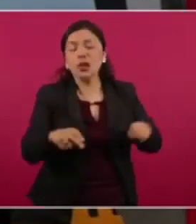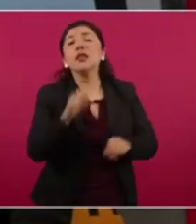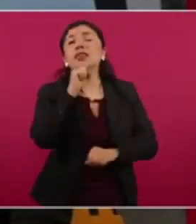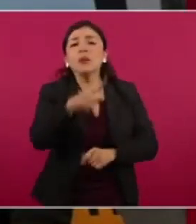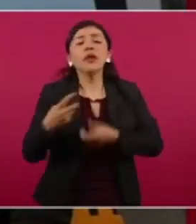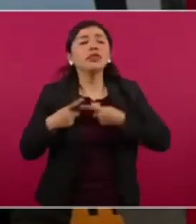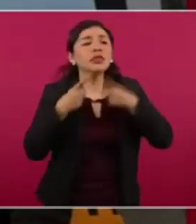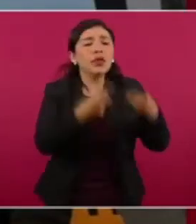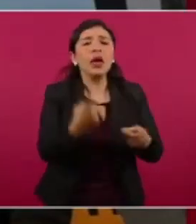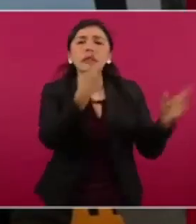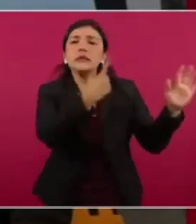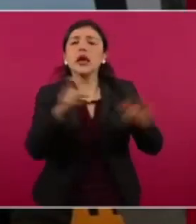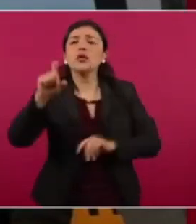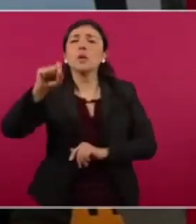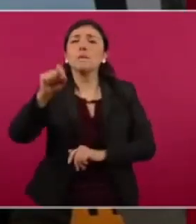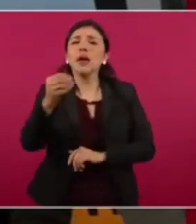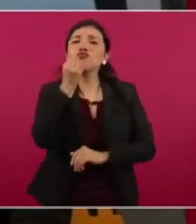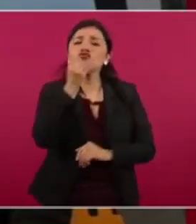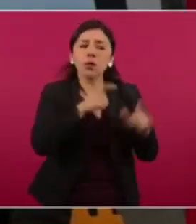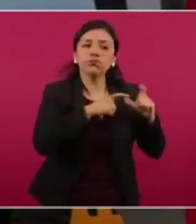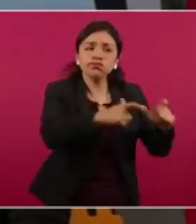raciones. En total llevamos